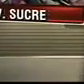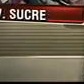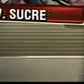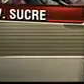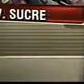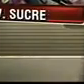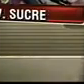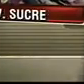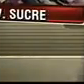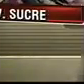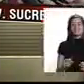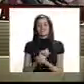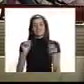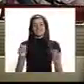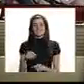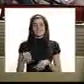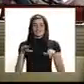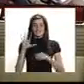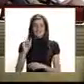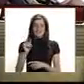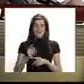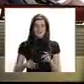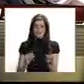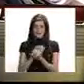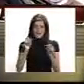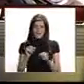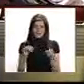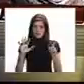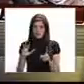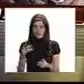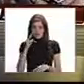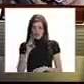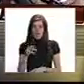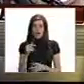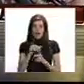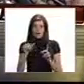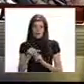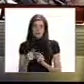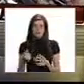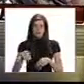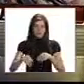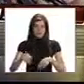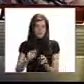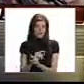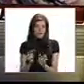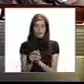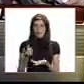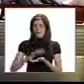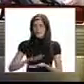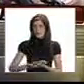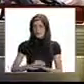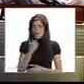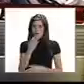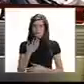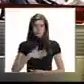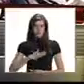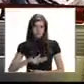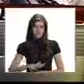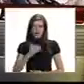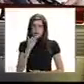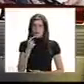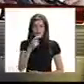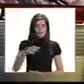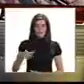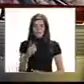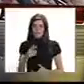de salir en la mañana, como a las 5:30, 6, a mirar el ambiente electoral. Es absoluto, de absoluta tranquilidad, de mucha calma. Ya la gente en